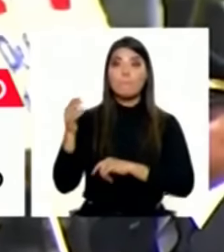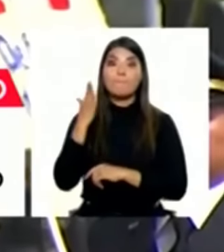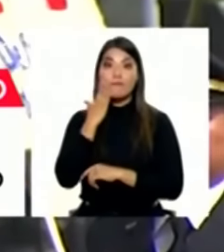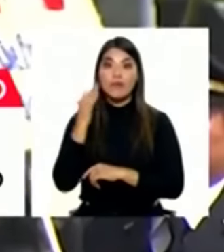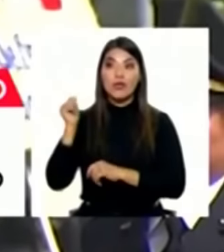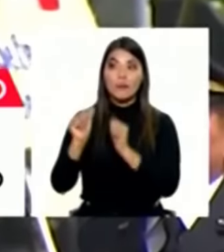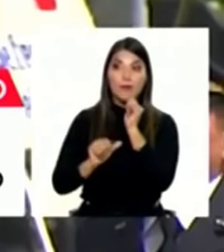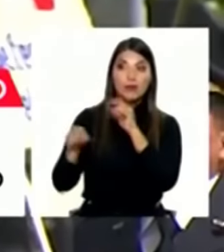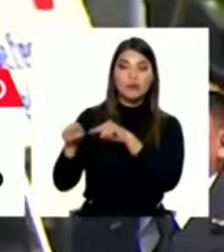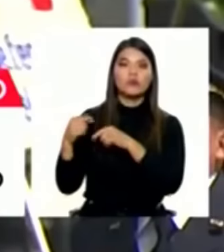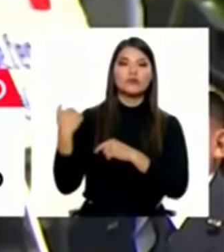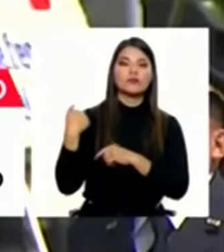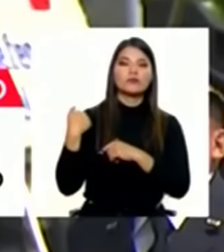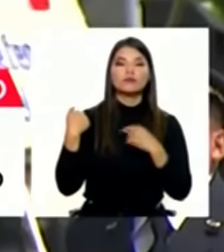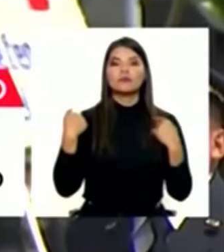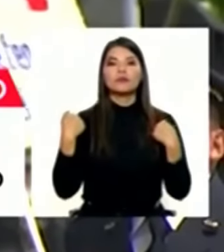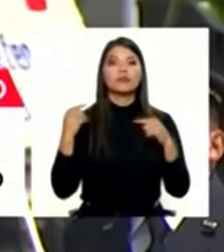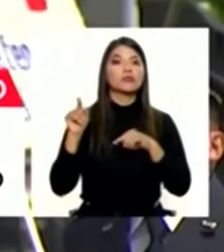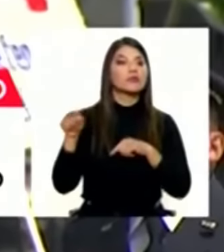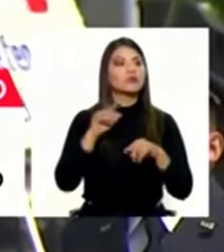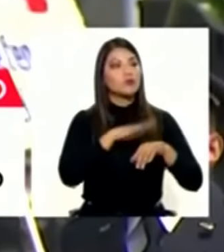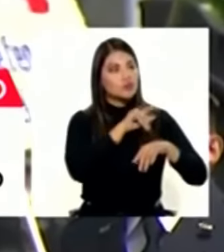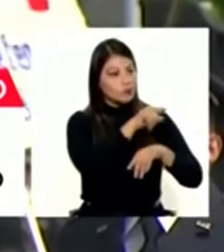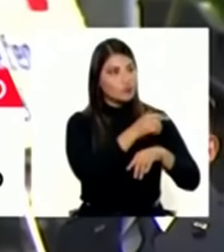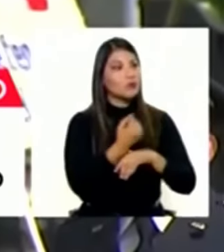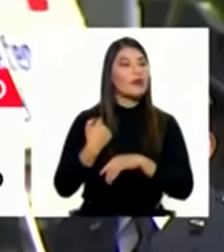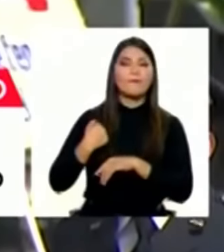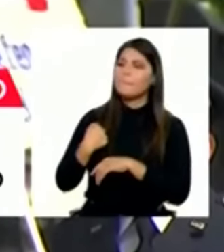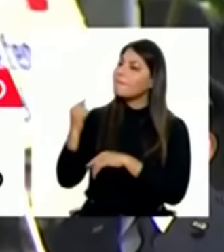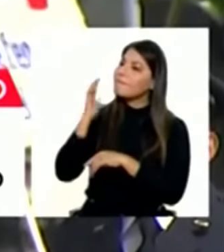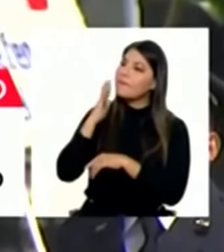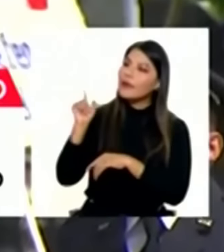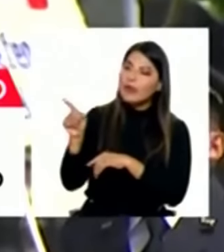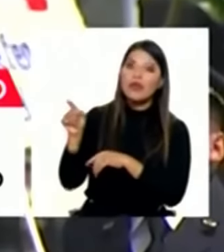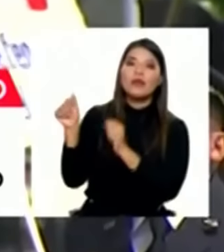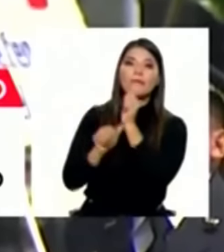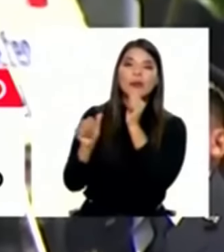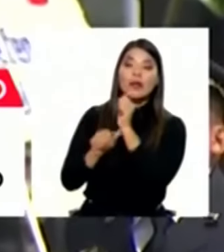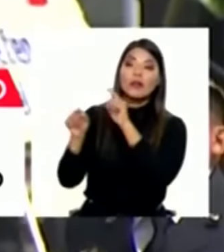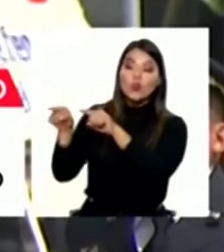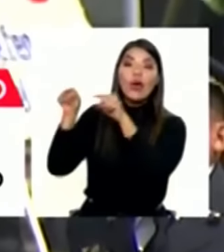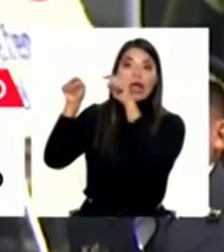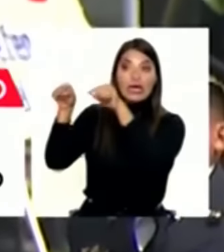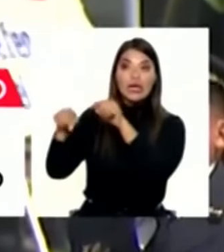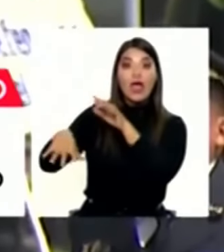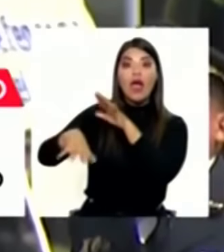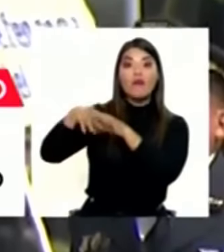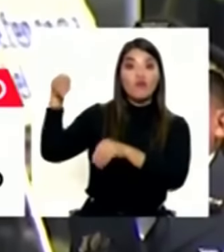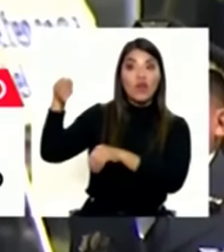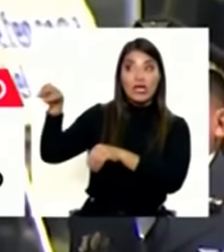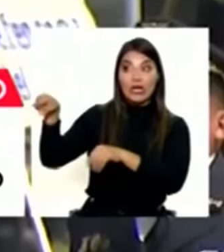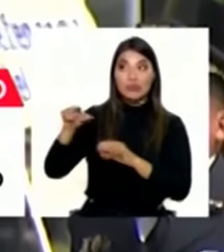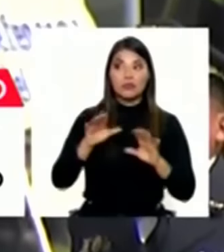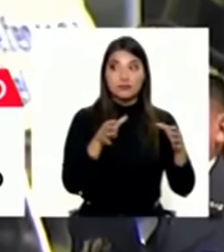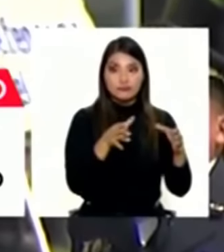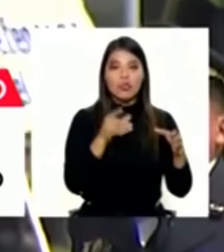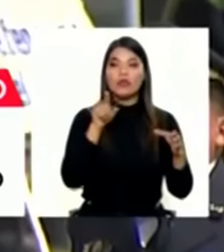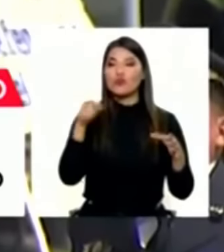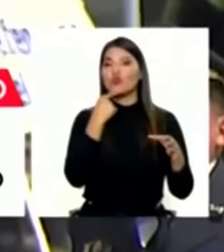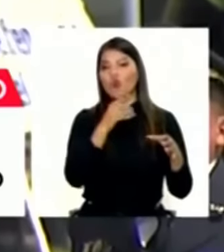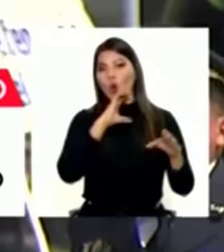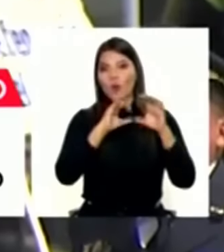Alguien le avisó: tu madre y tus hermanos están fuera y quieren